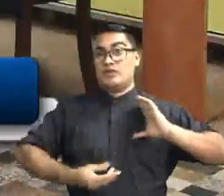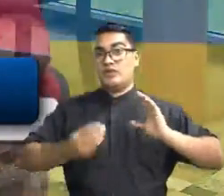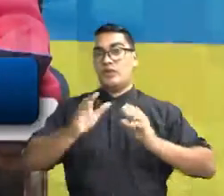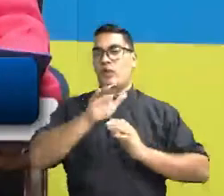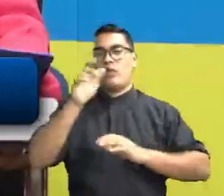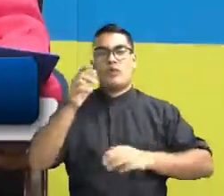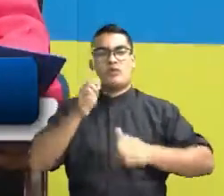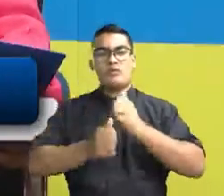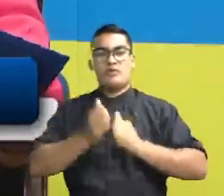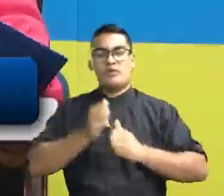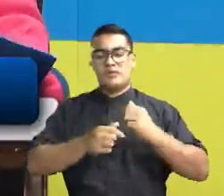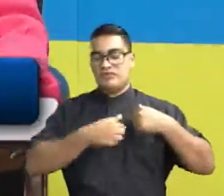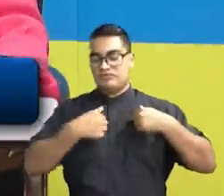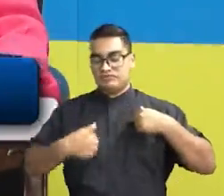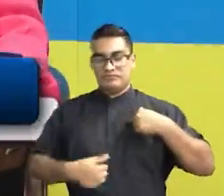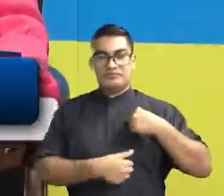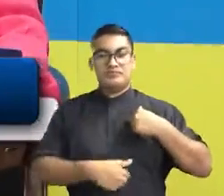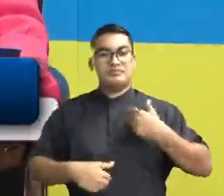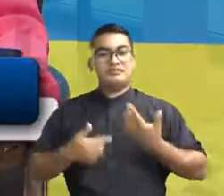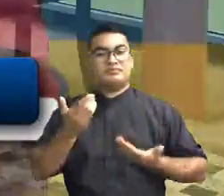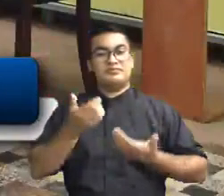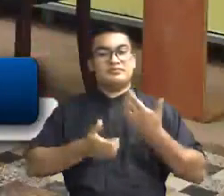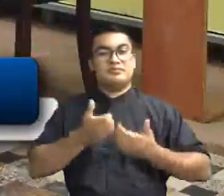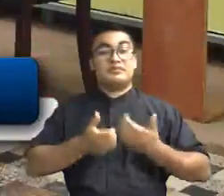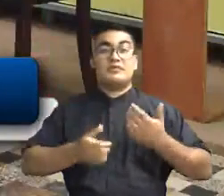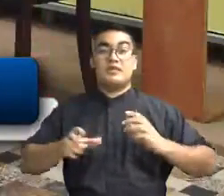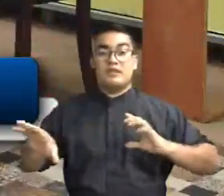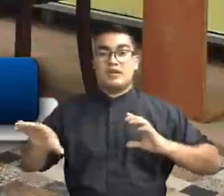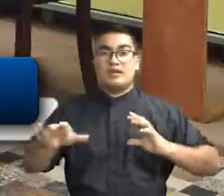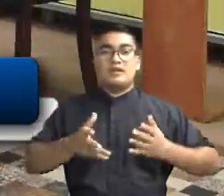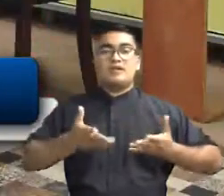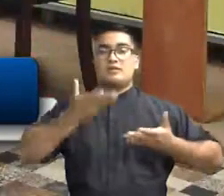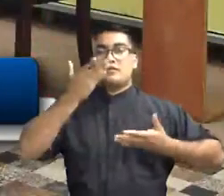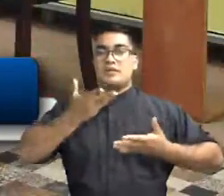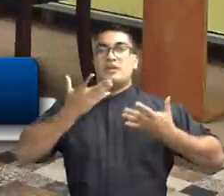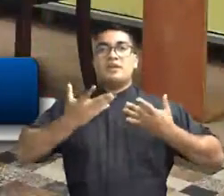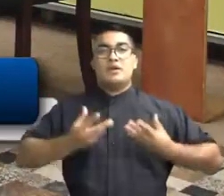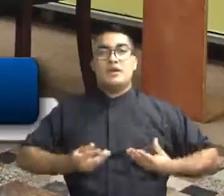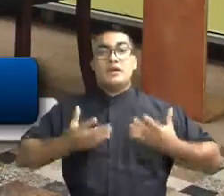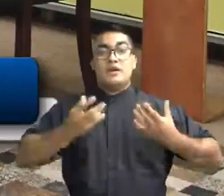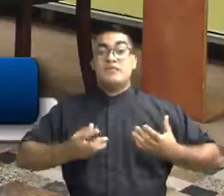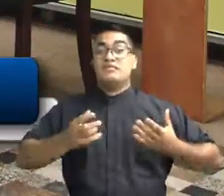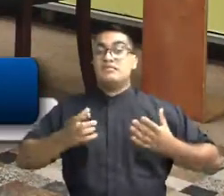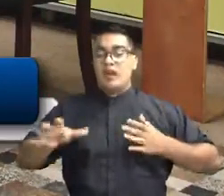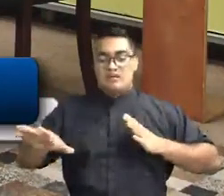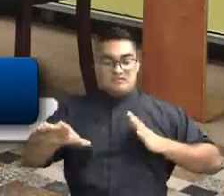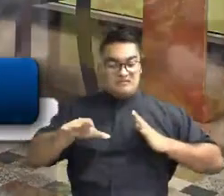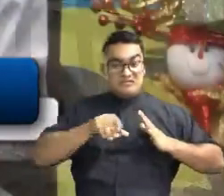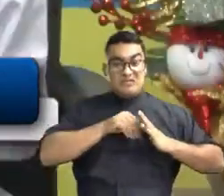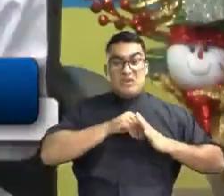órganos puede afectar esta enfermedad del EPOC? El corazón. El otro órgano que tenemos que nos puede afectar